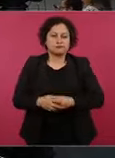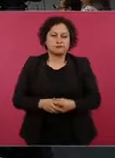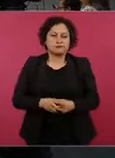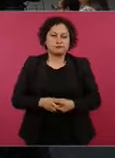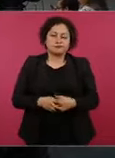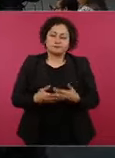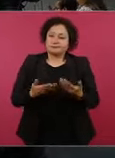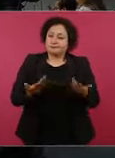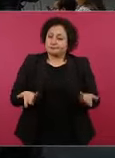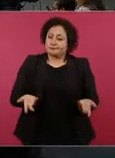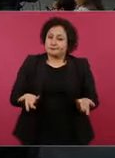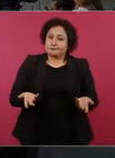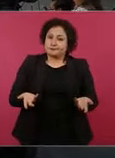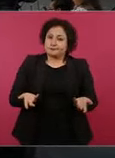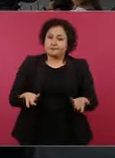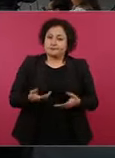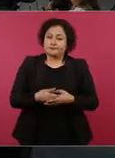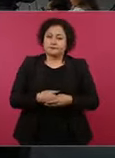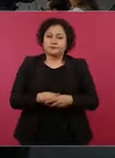y